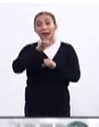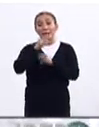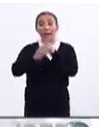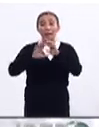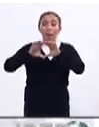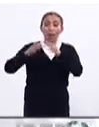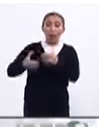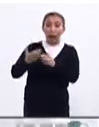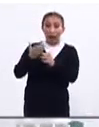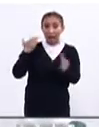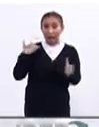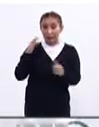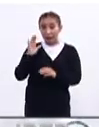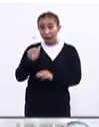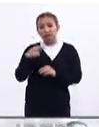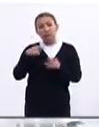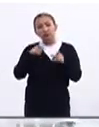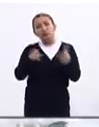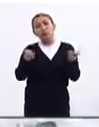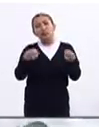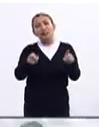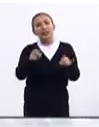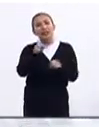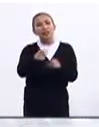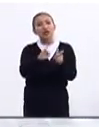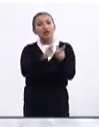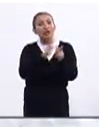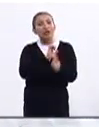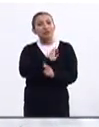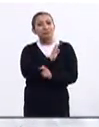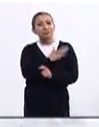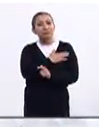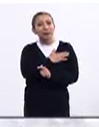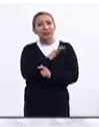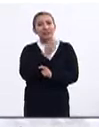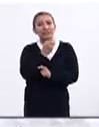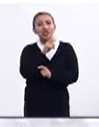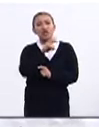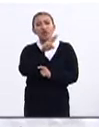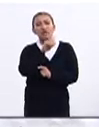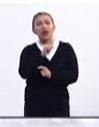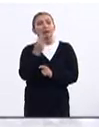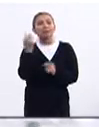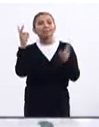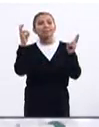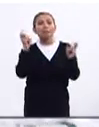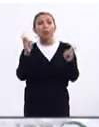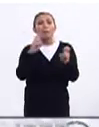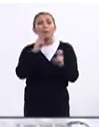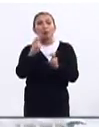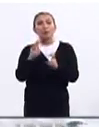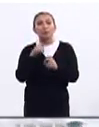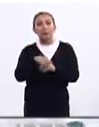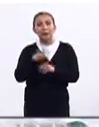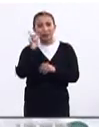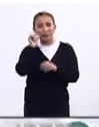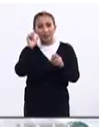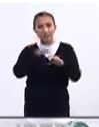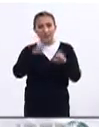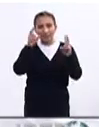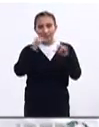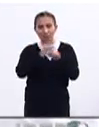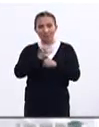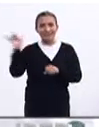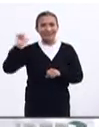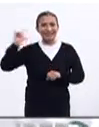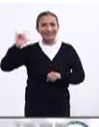mundo. Antes de despedirnos, los dejamos con música de la agrupación española Shinola y esto que se titula 12 meses. Nos vemos mañana con más